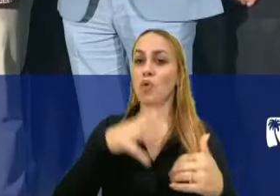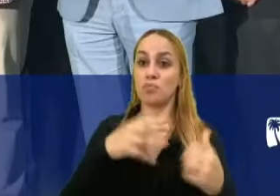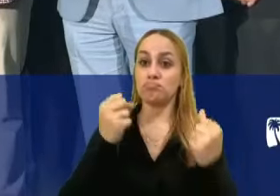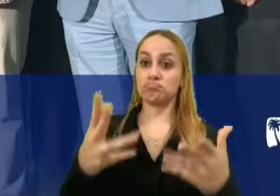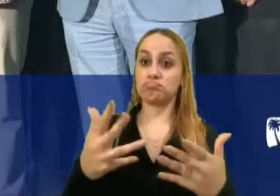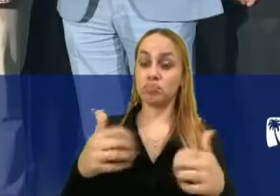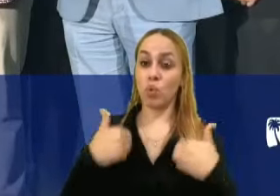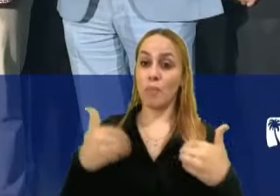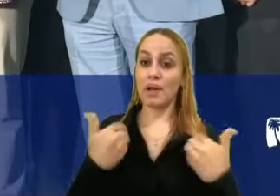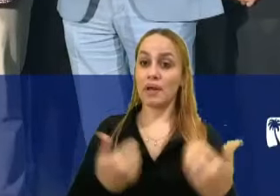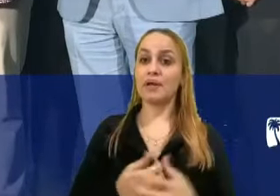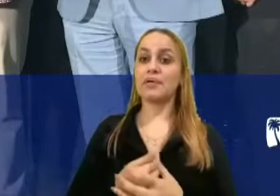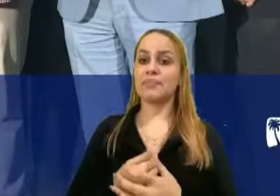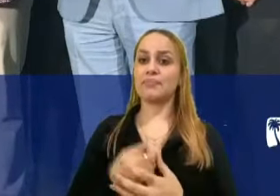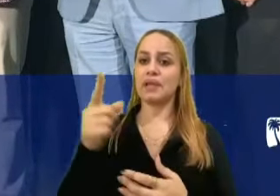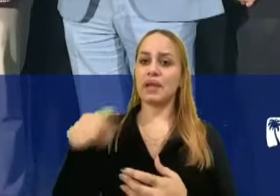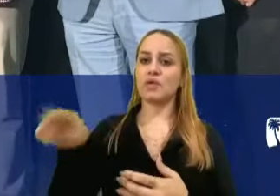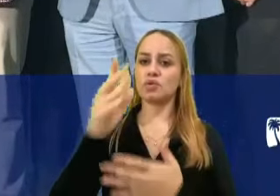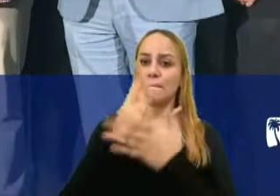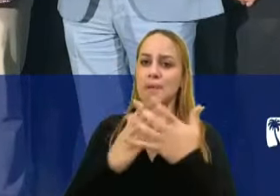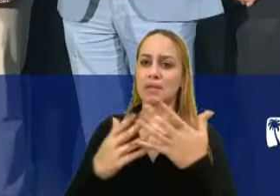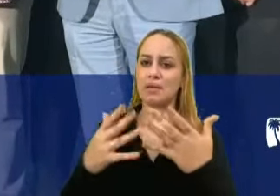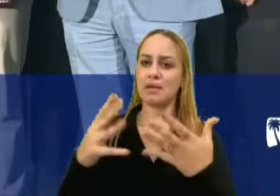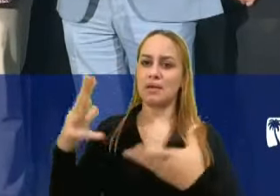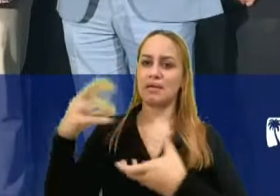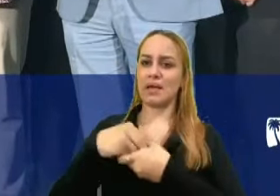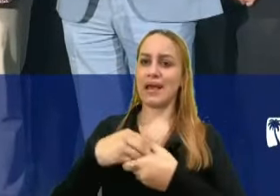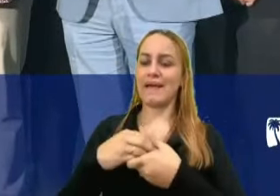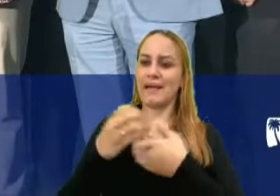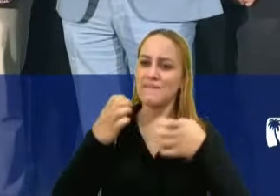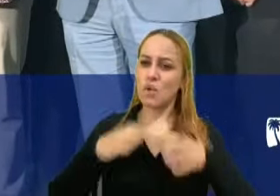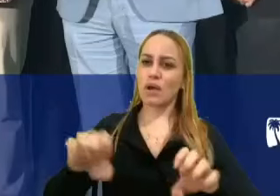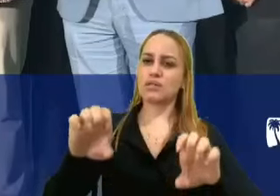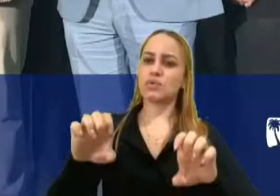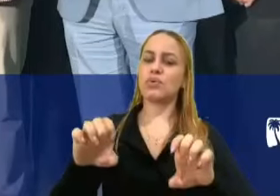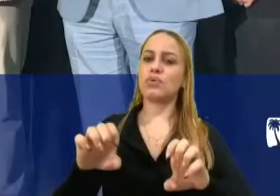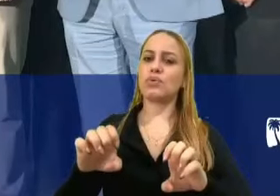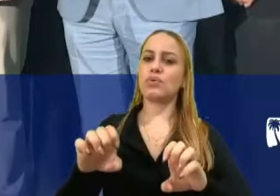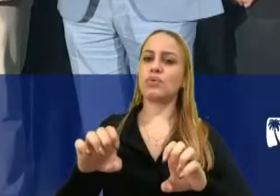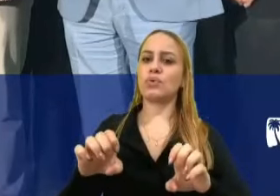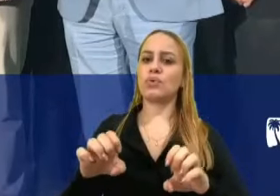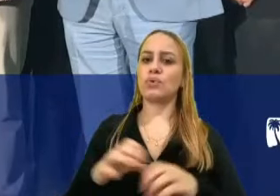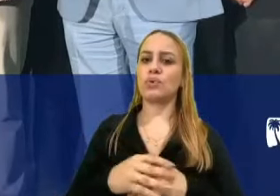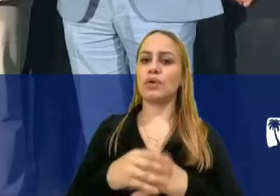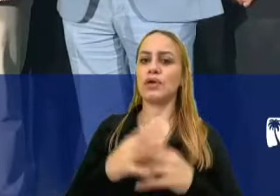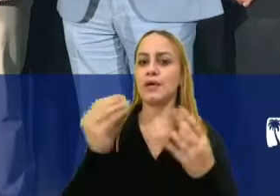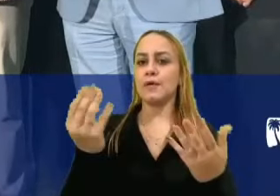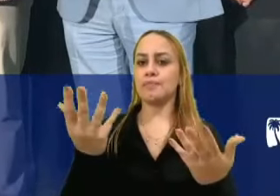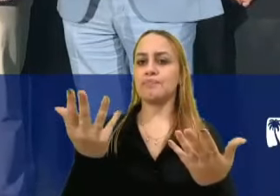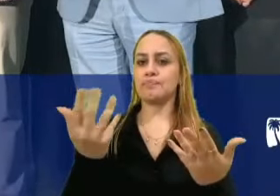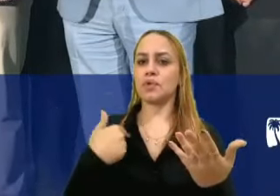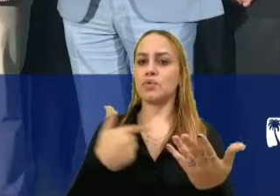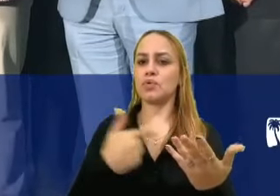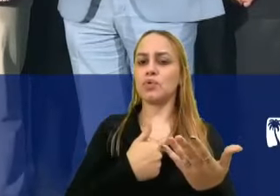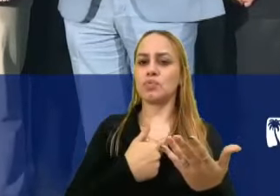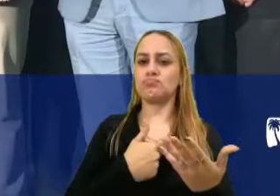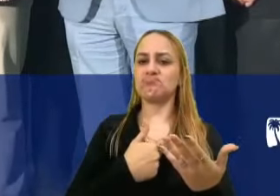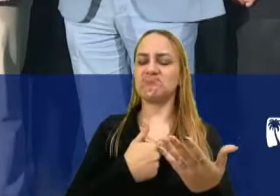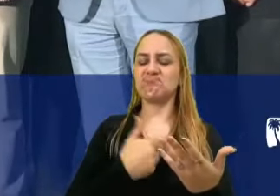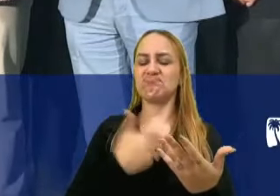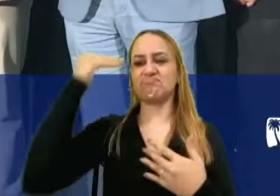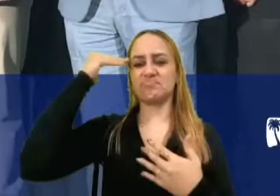tresientos del tribunal supremo elado elector curadora de las mujeres entre otros así que ya están visualizando